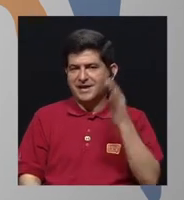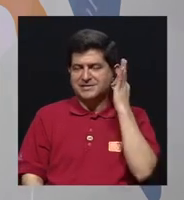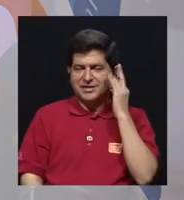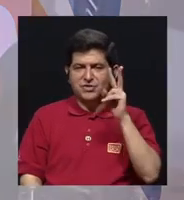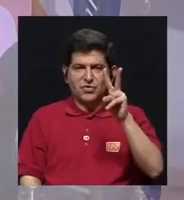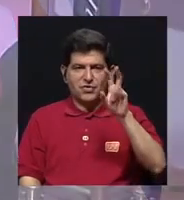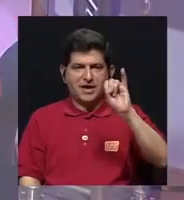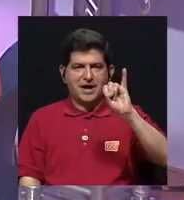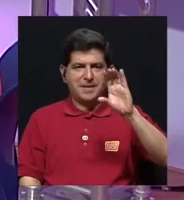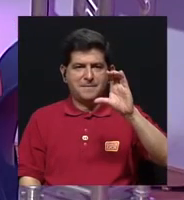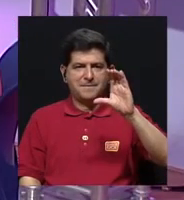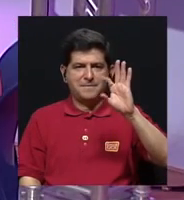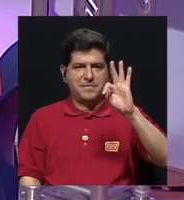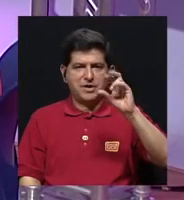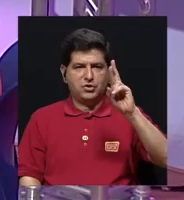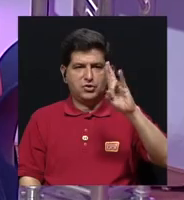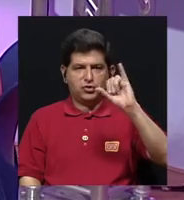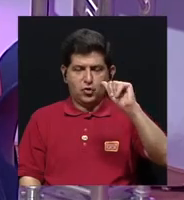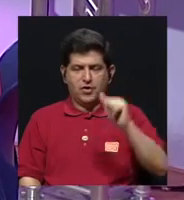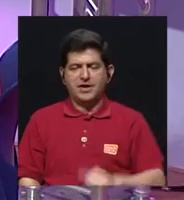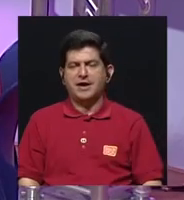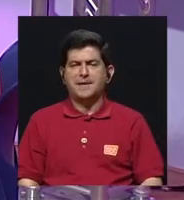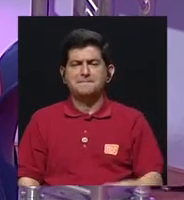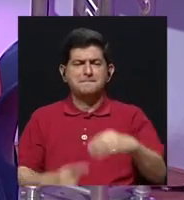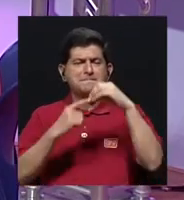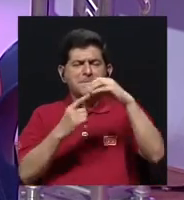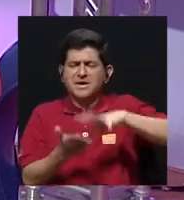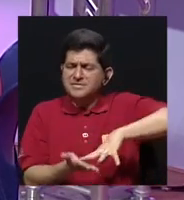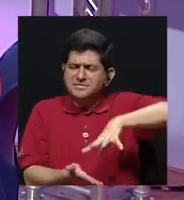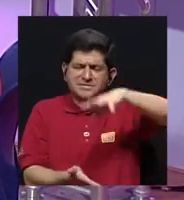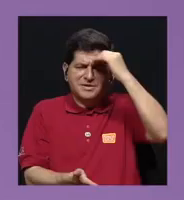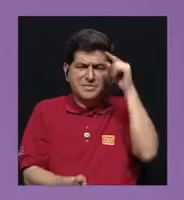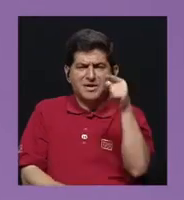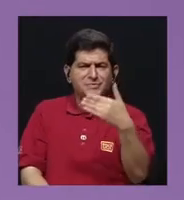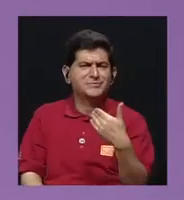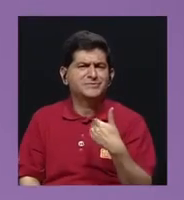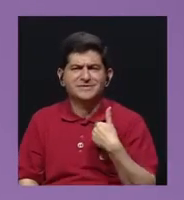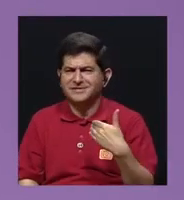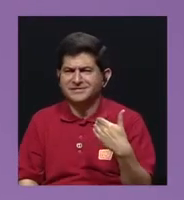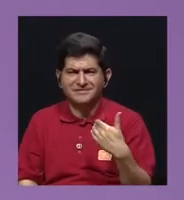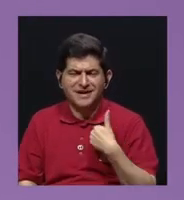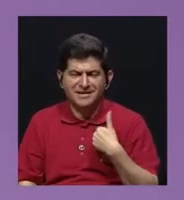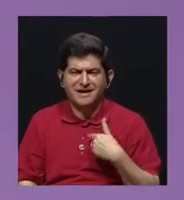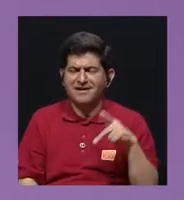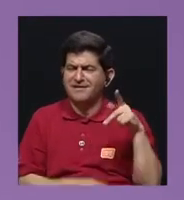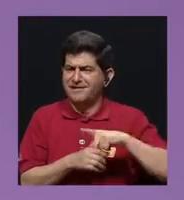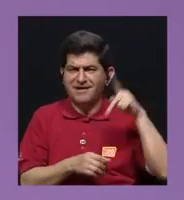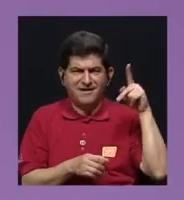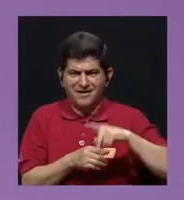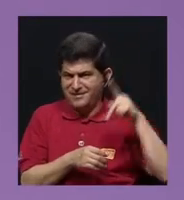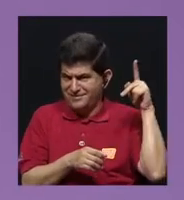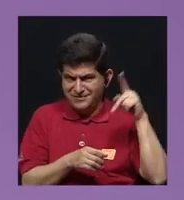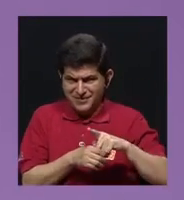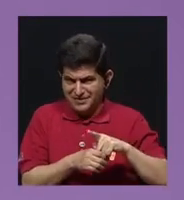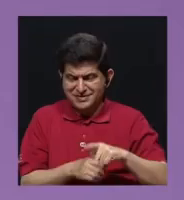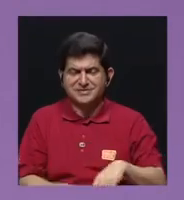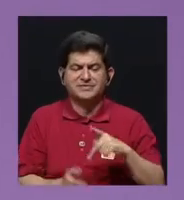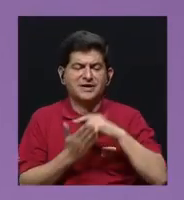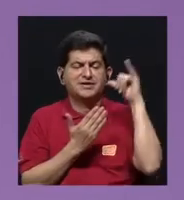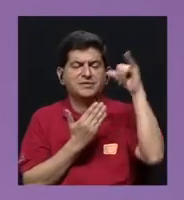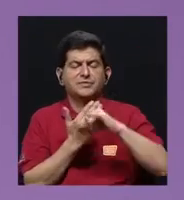Victoria, ¿cuáles fueron esos principales aprendizajes que usted obtuvo de su participación en este